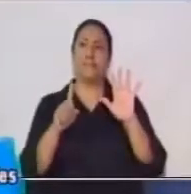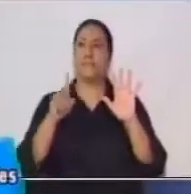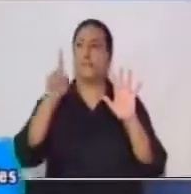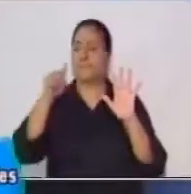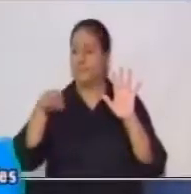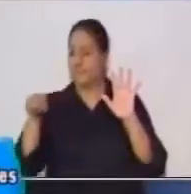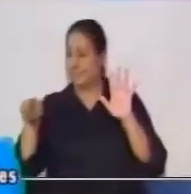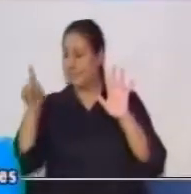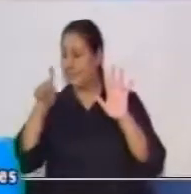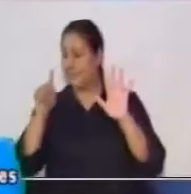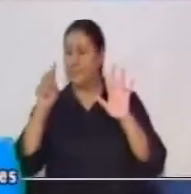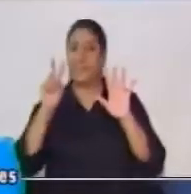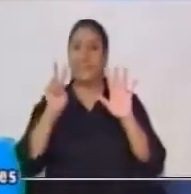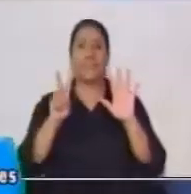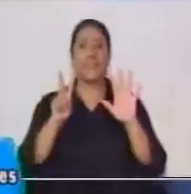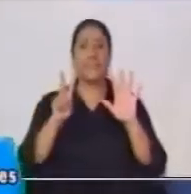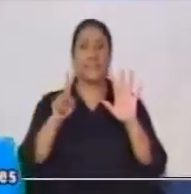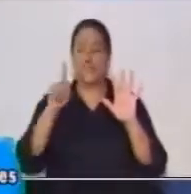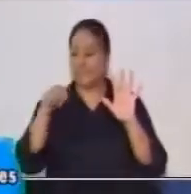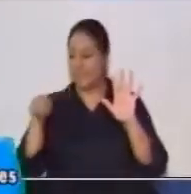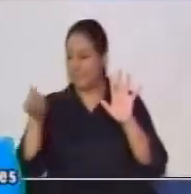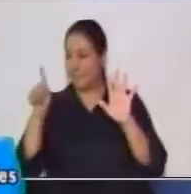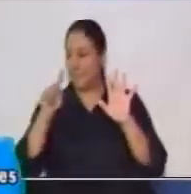7, 8,